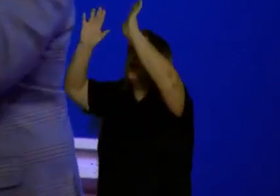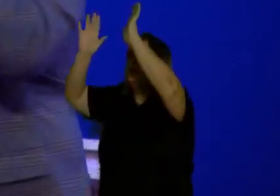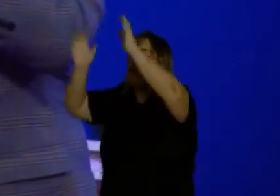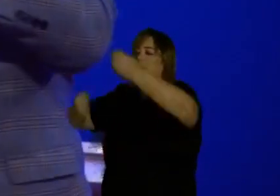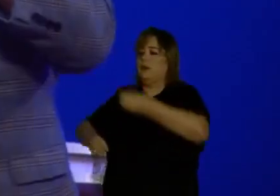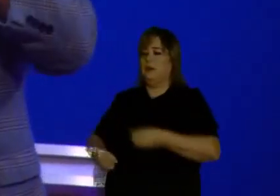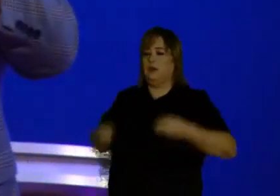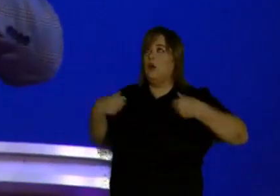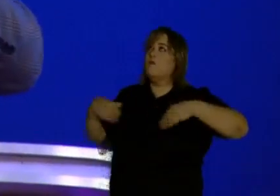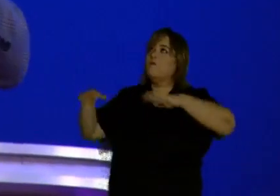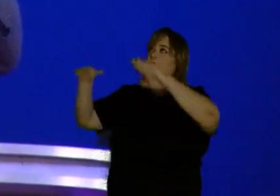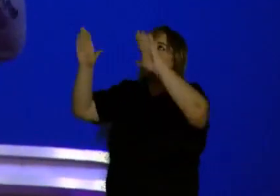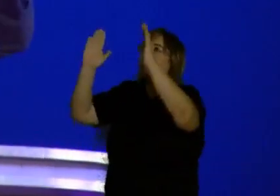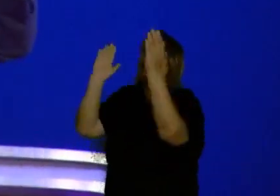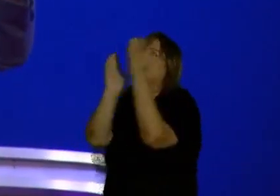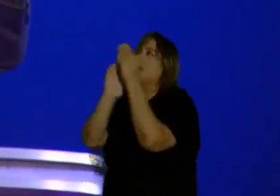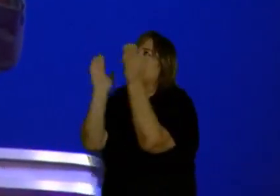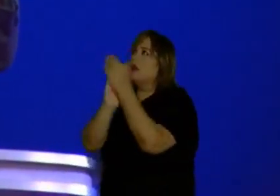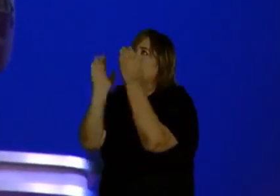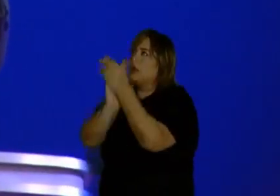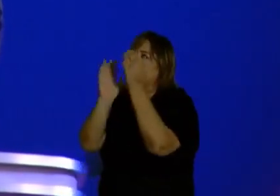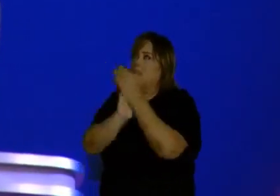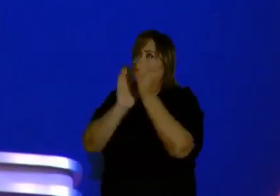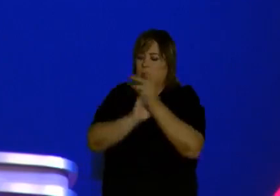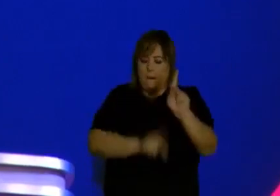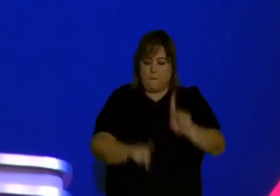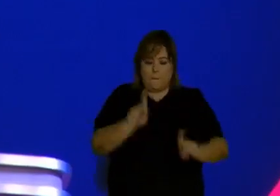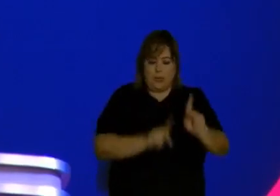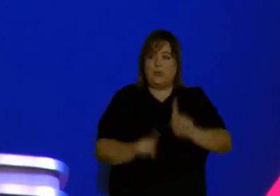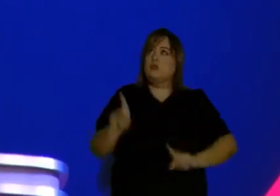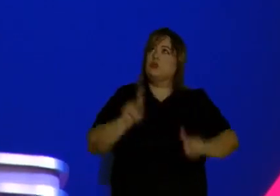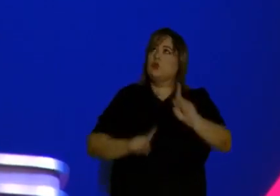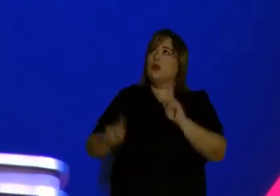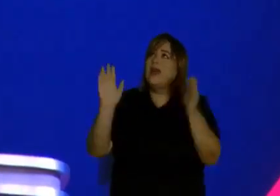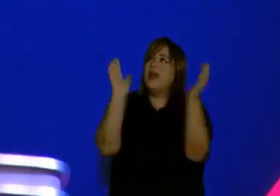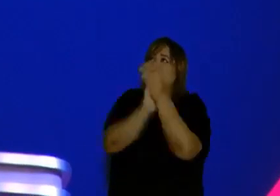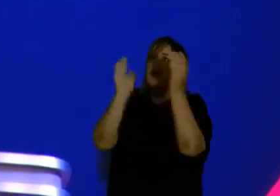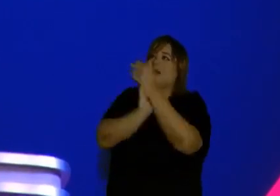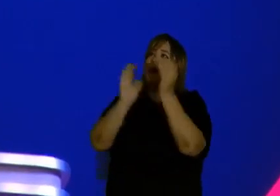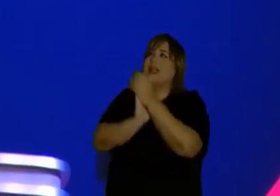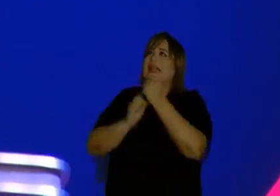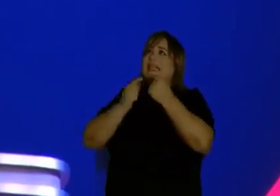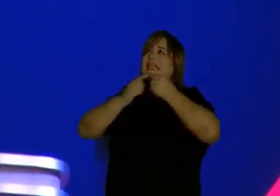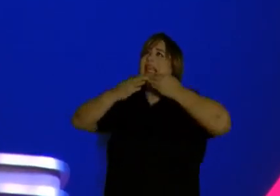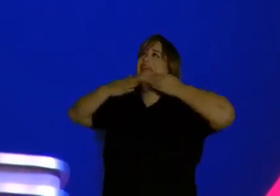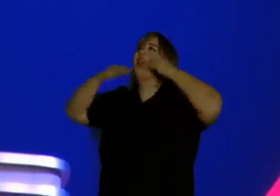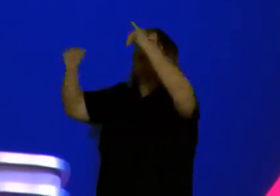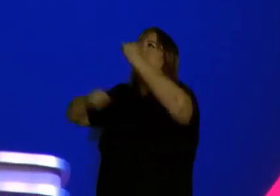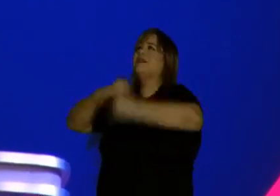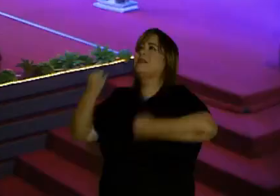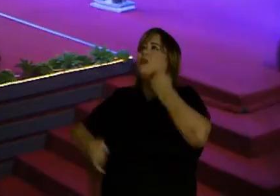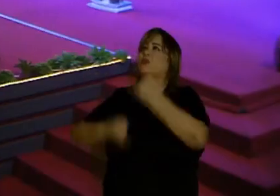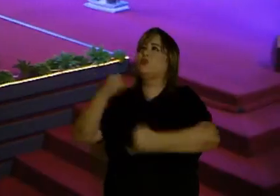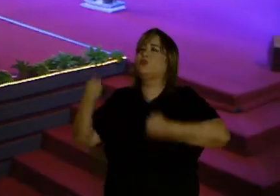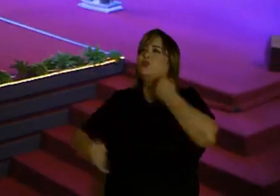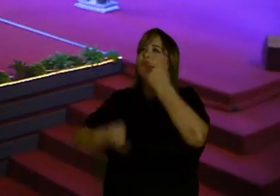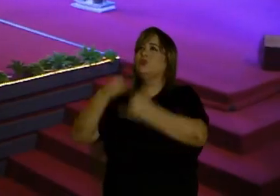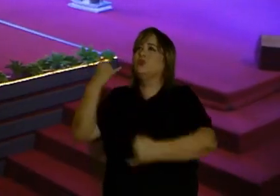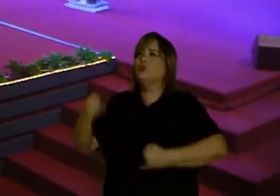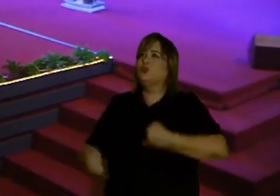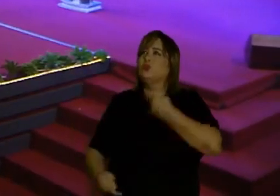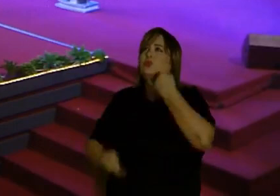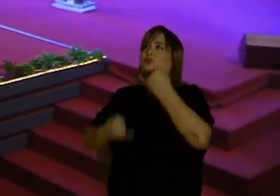aplauso de tu pueblo. Un aplauso de agradecimiento, un aplauso de júbilo, un aplauso que